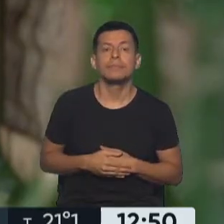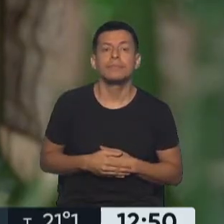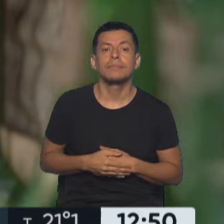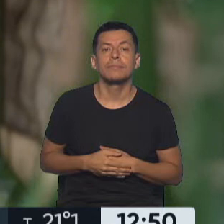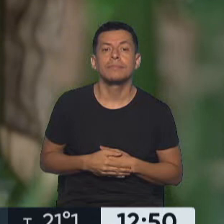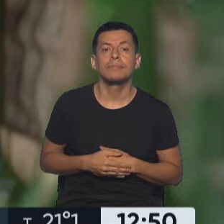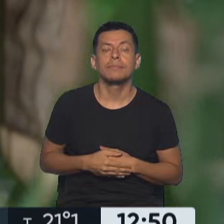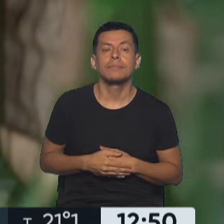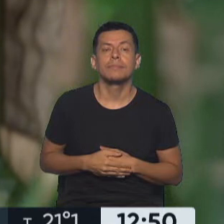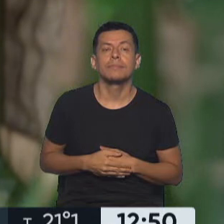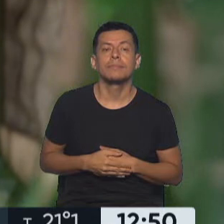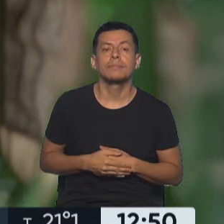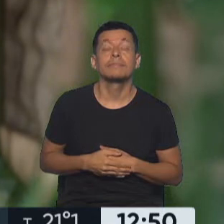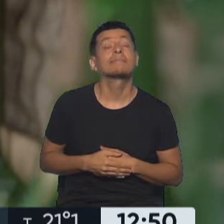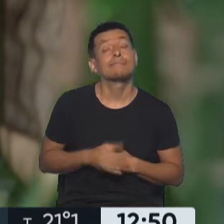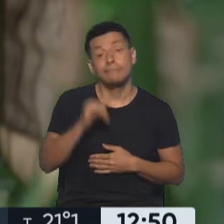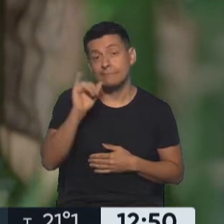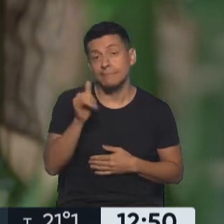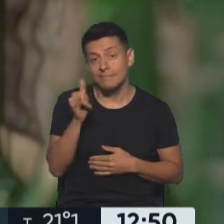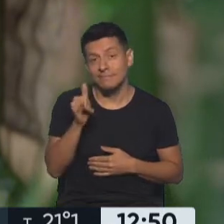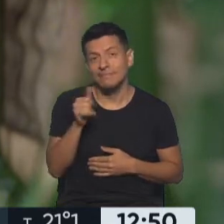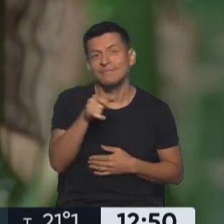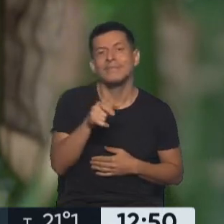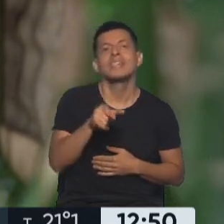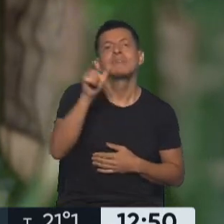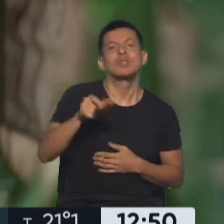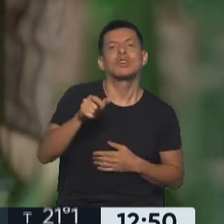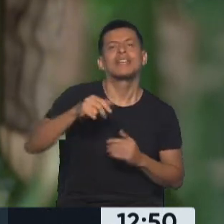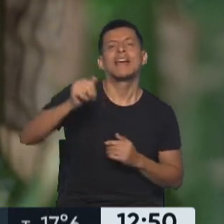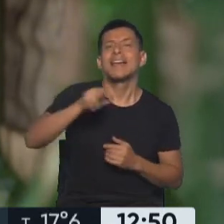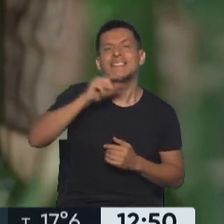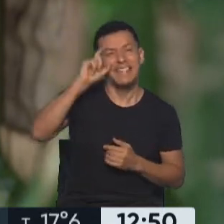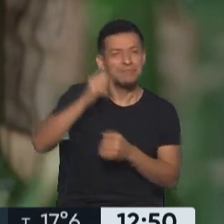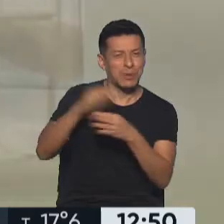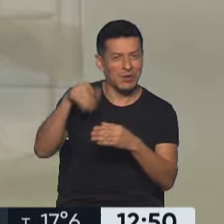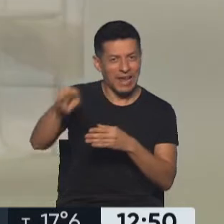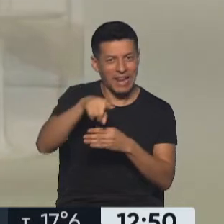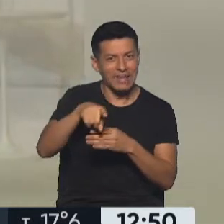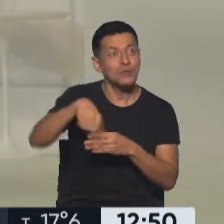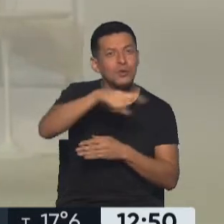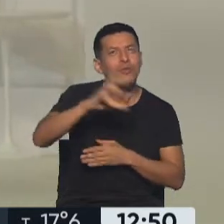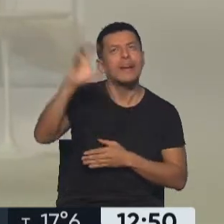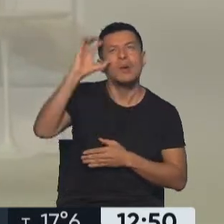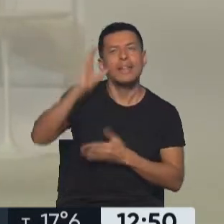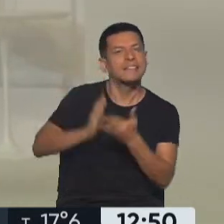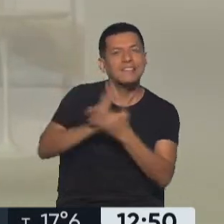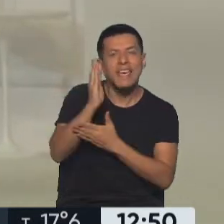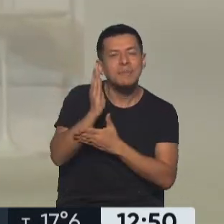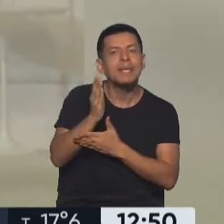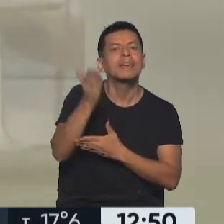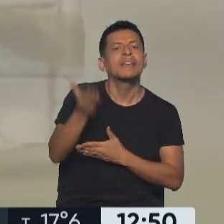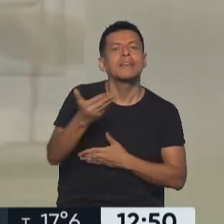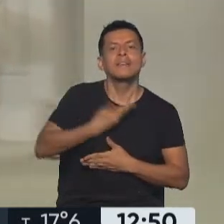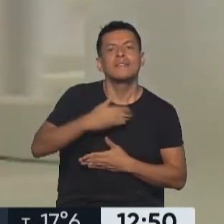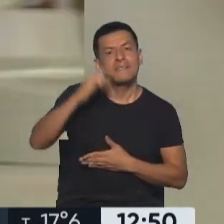los peronistas, pasan veranos. Claro, ahí están los artistas, desde ya. Nos queda esa memoria, ¿no?, de recordarlo, ver ese Felipe,